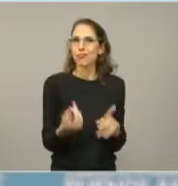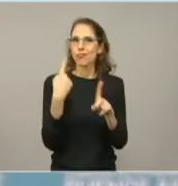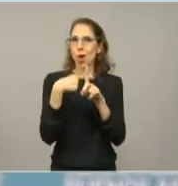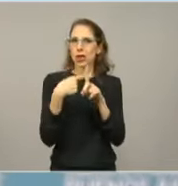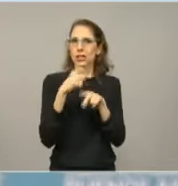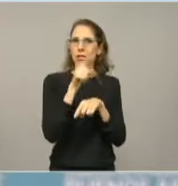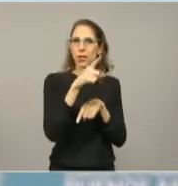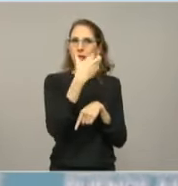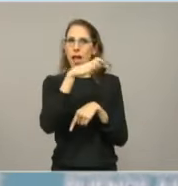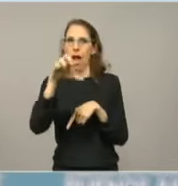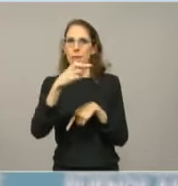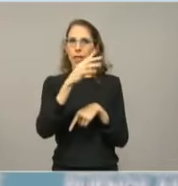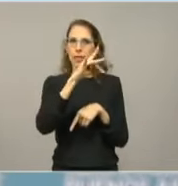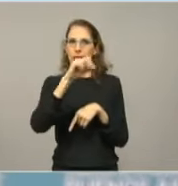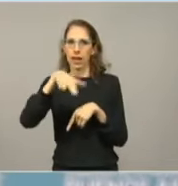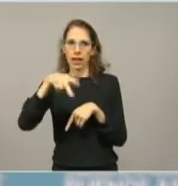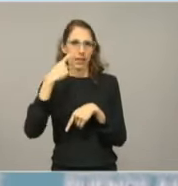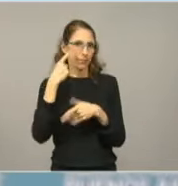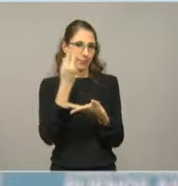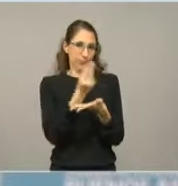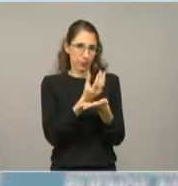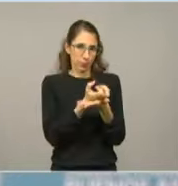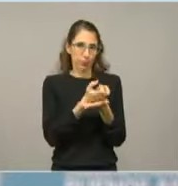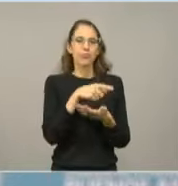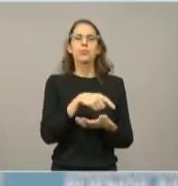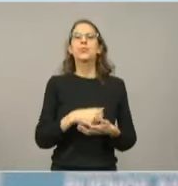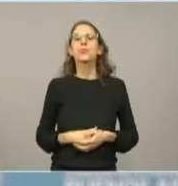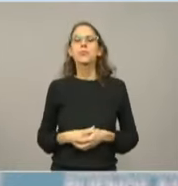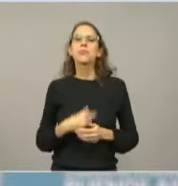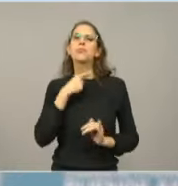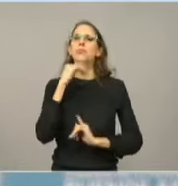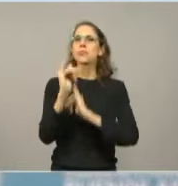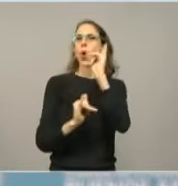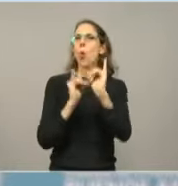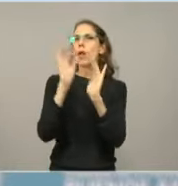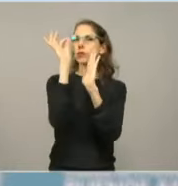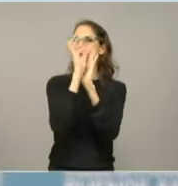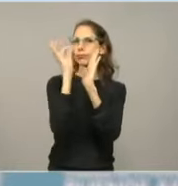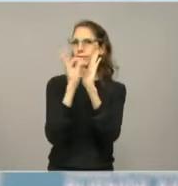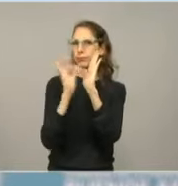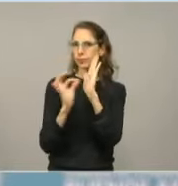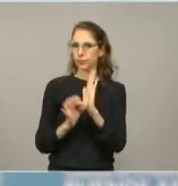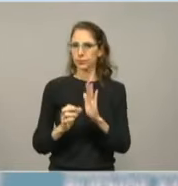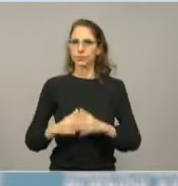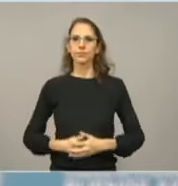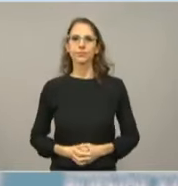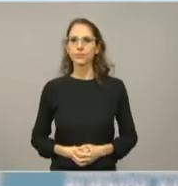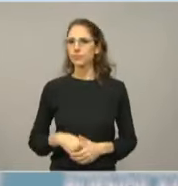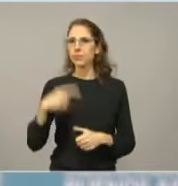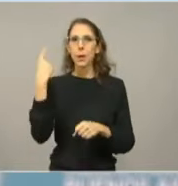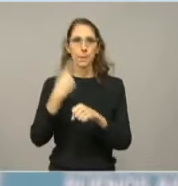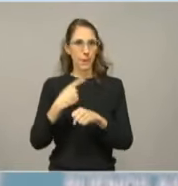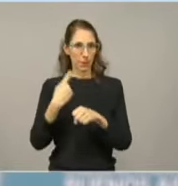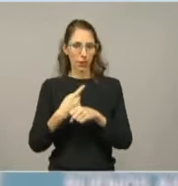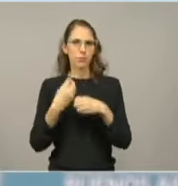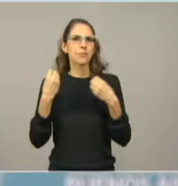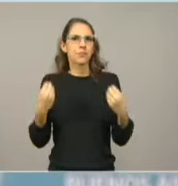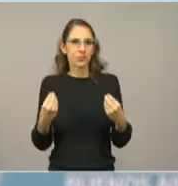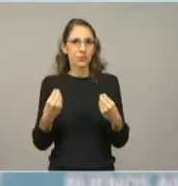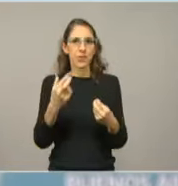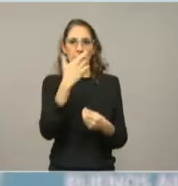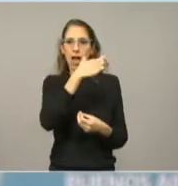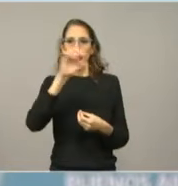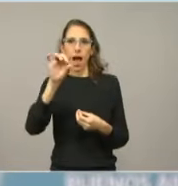la cuenta dni e comento detalladamente en primer lugar beneficios con cuenta